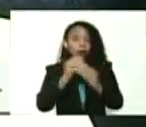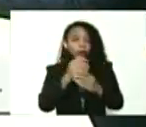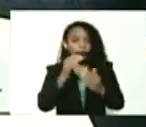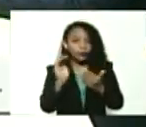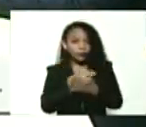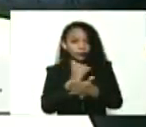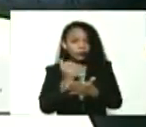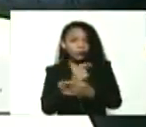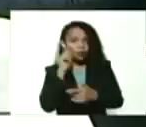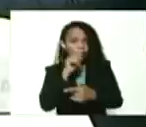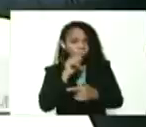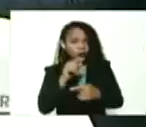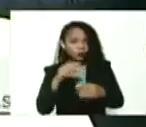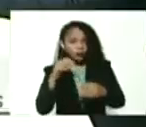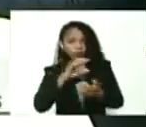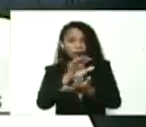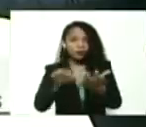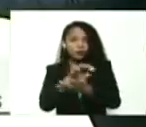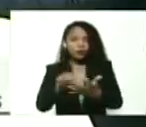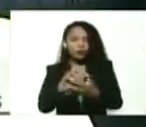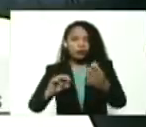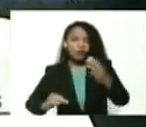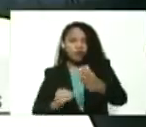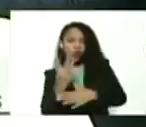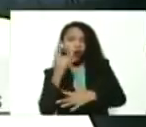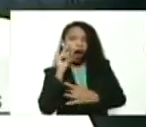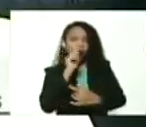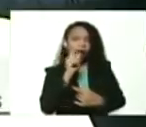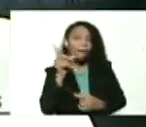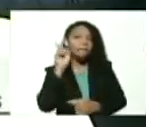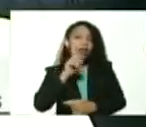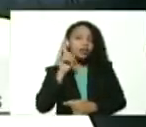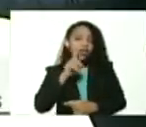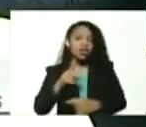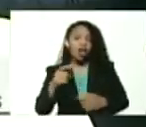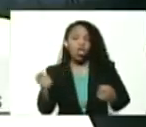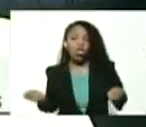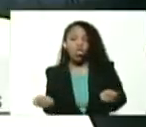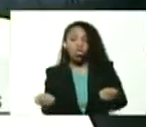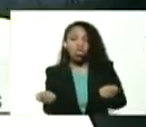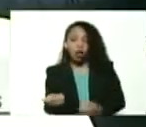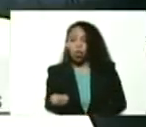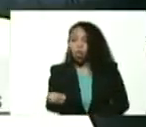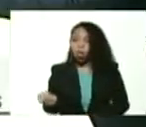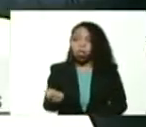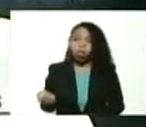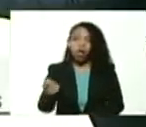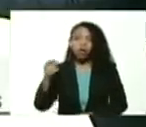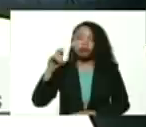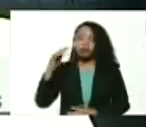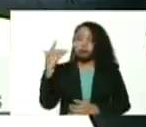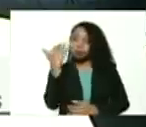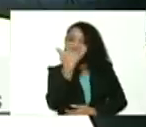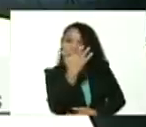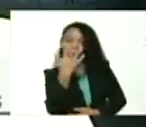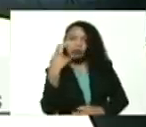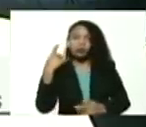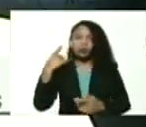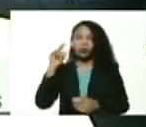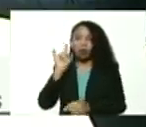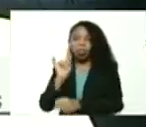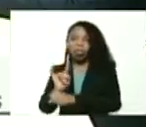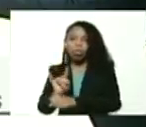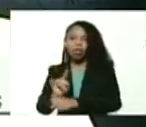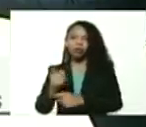esta patraña fundada en mentiras, en falsarias, en falsedades, en